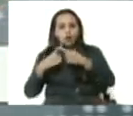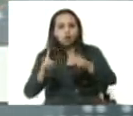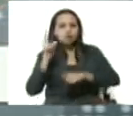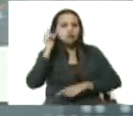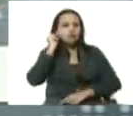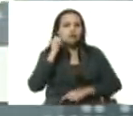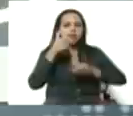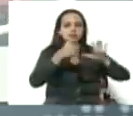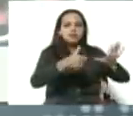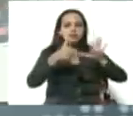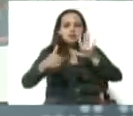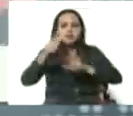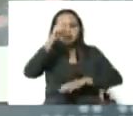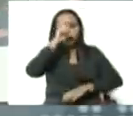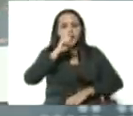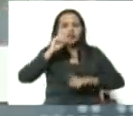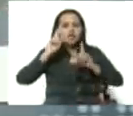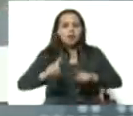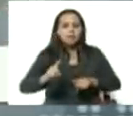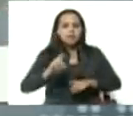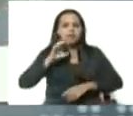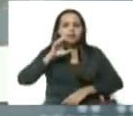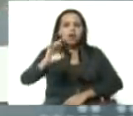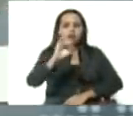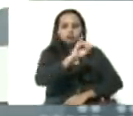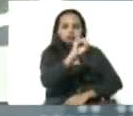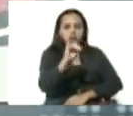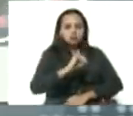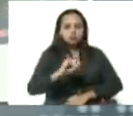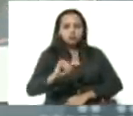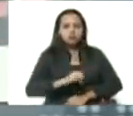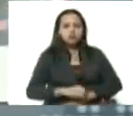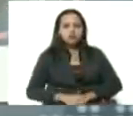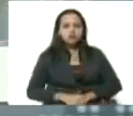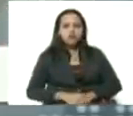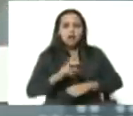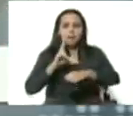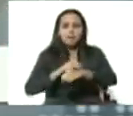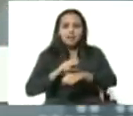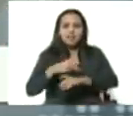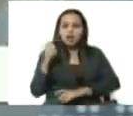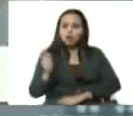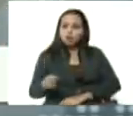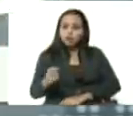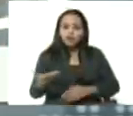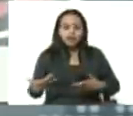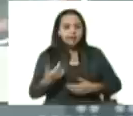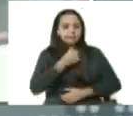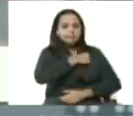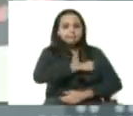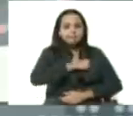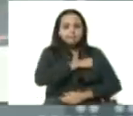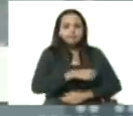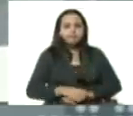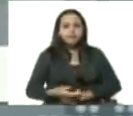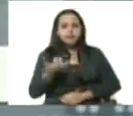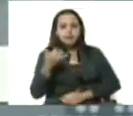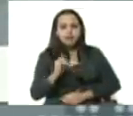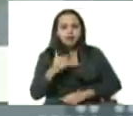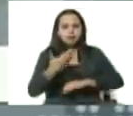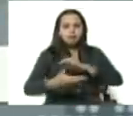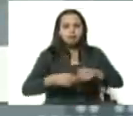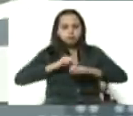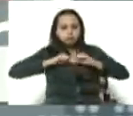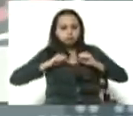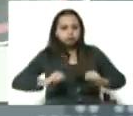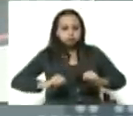de 66 años, también del estado Zulia, una médica jubilada lamentablemente, con antecedentes de